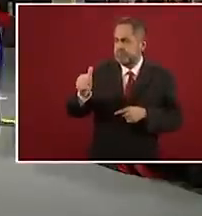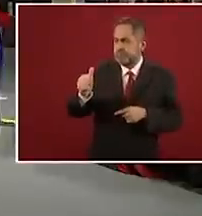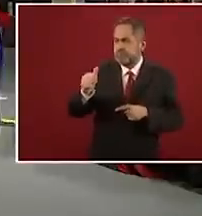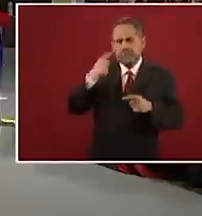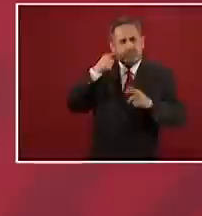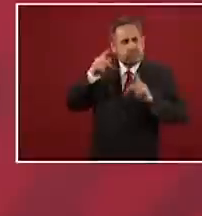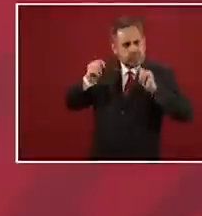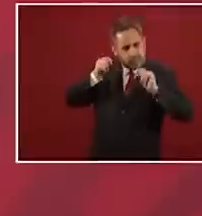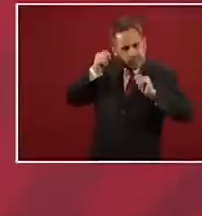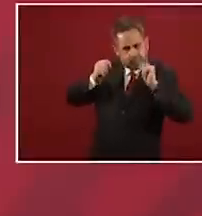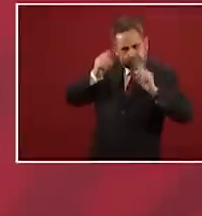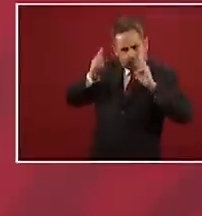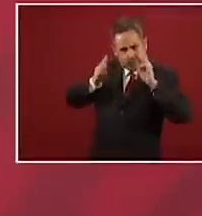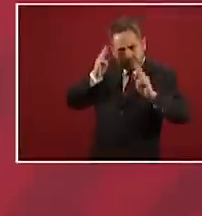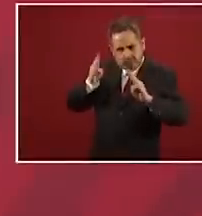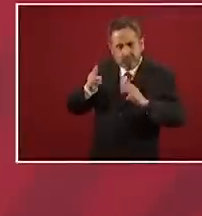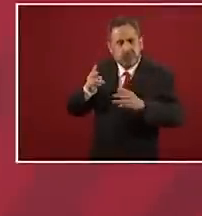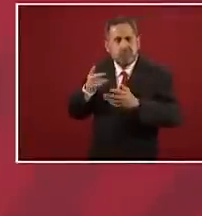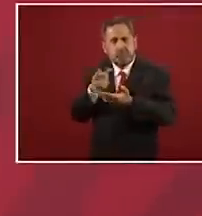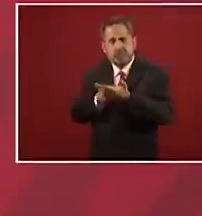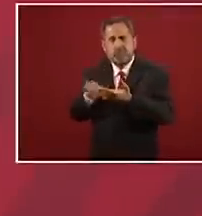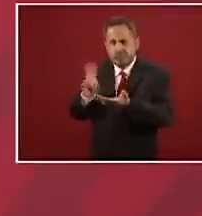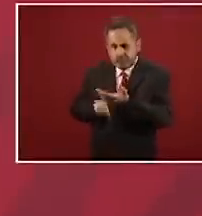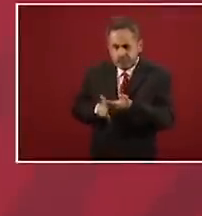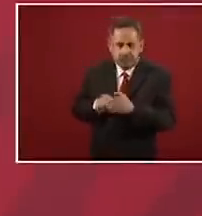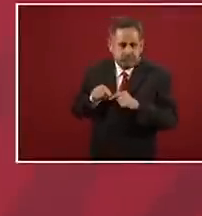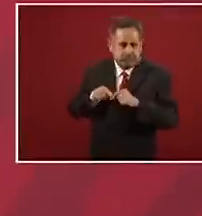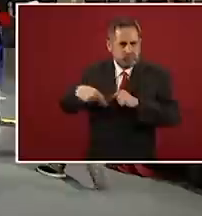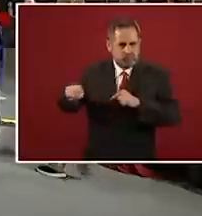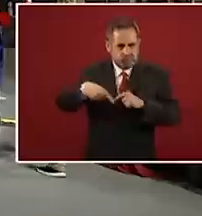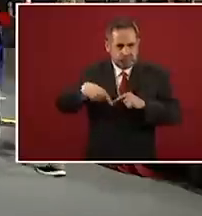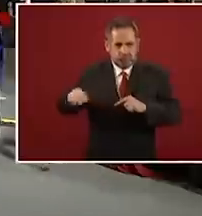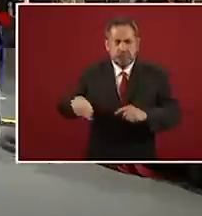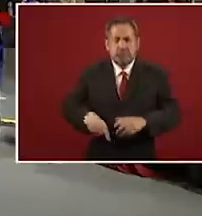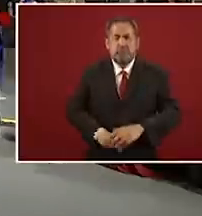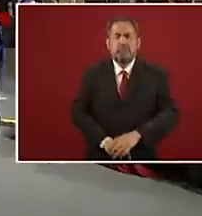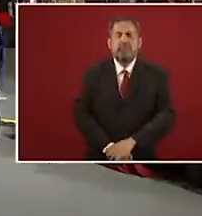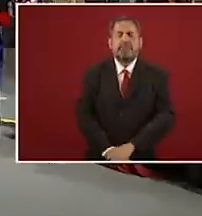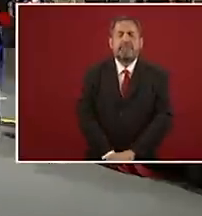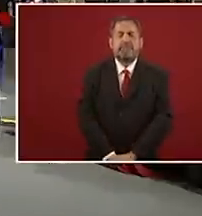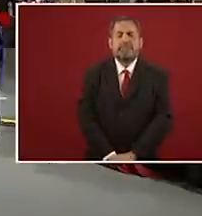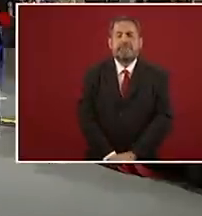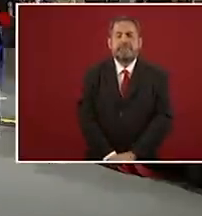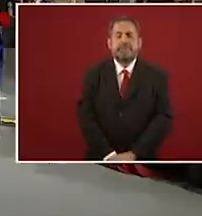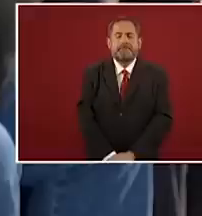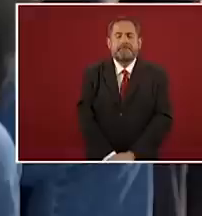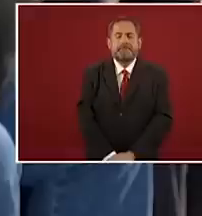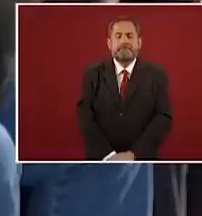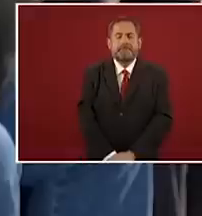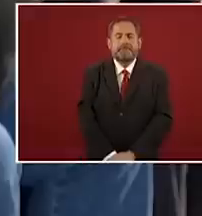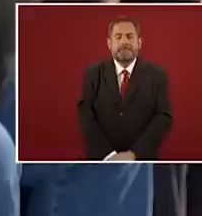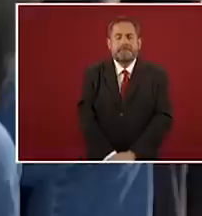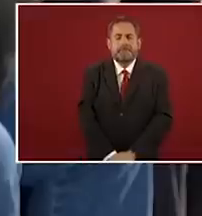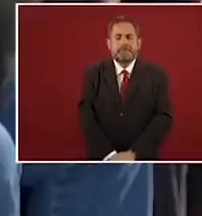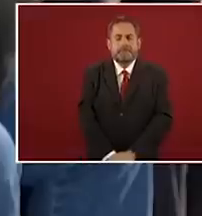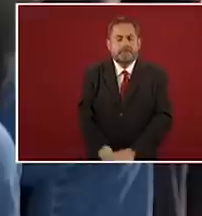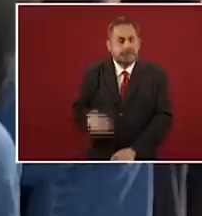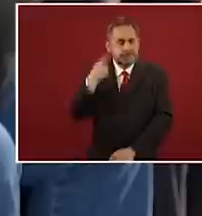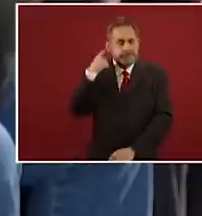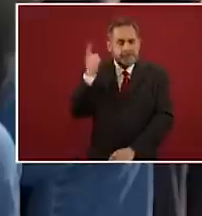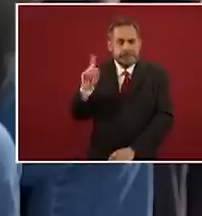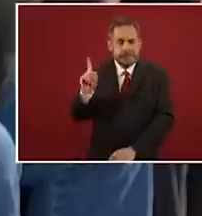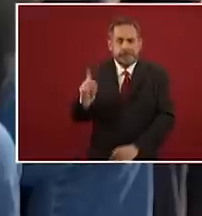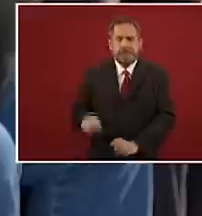turismo, es pasajero y es carga. ¿Y se pretende un porcentaje de lo que pasa por el canal de